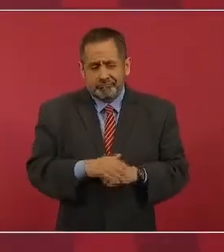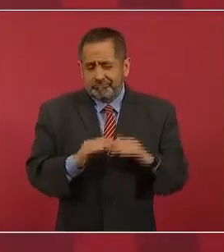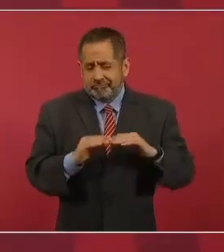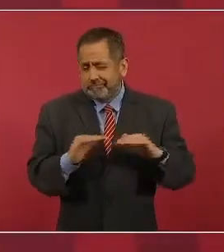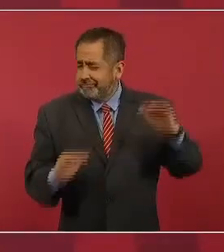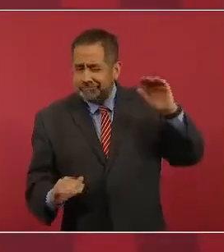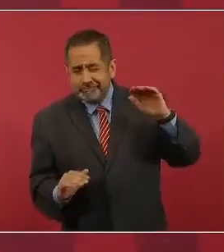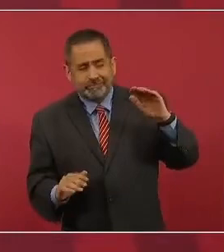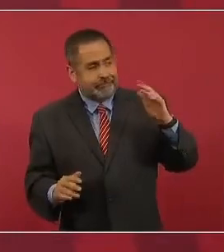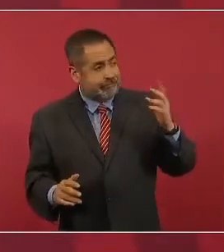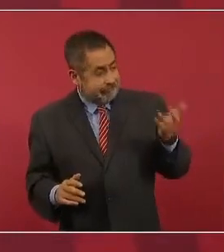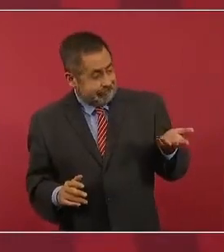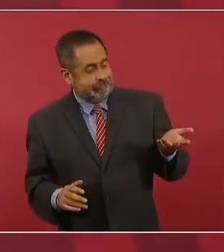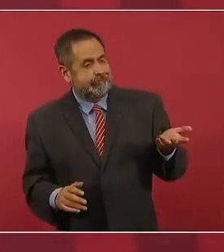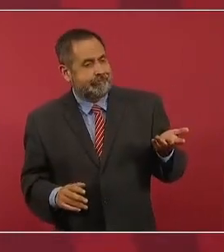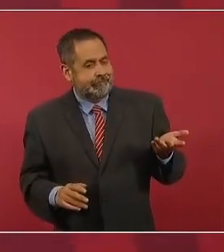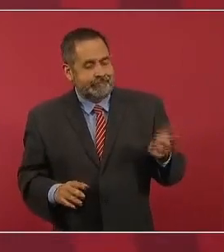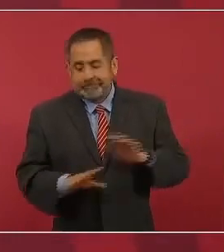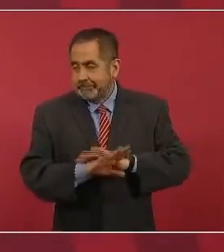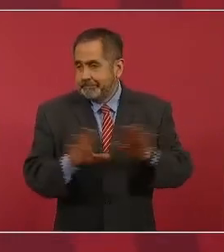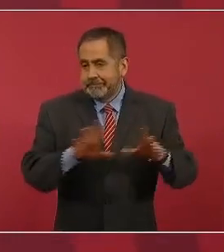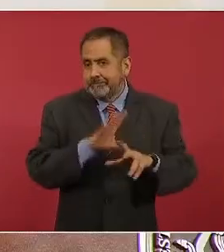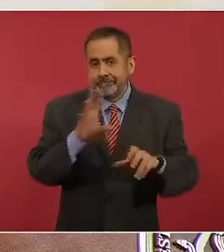desequilibrio total.